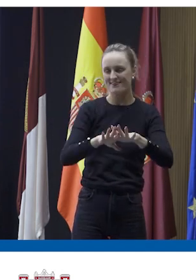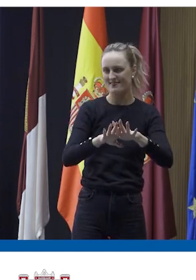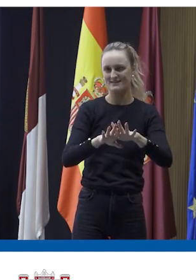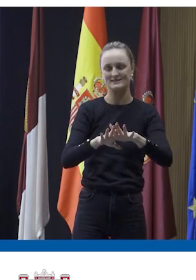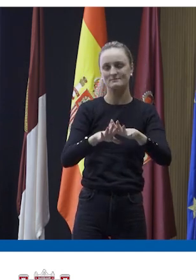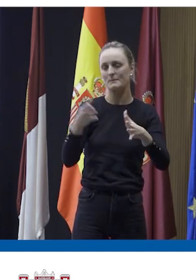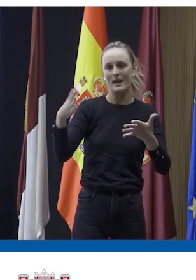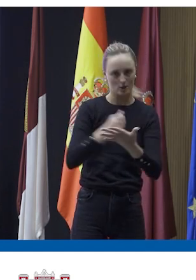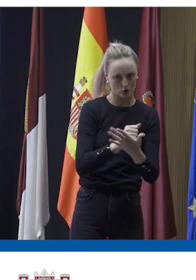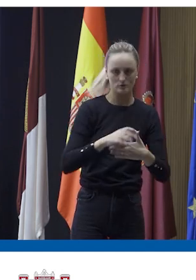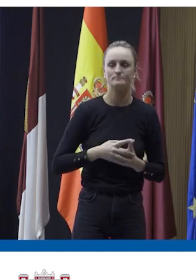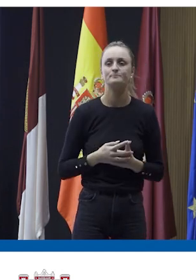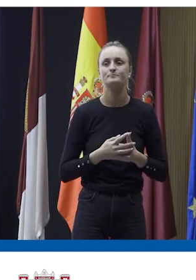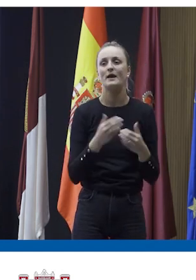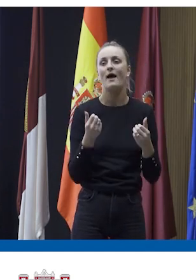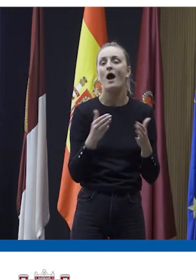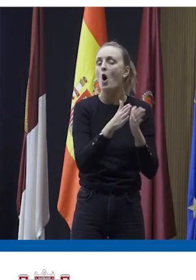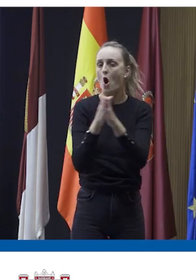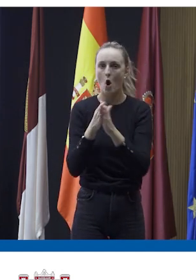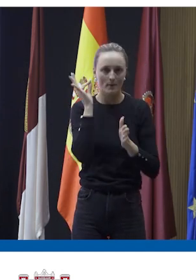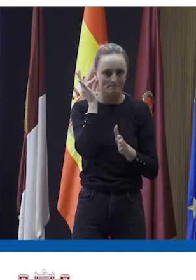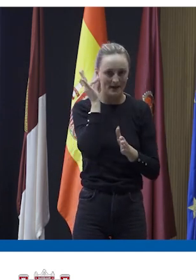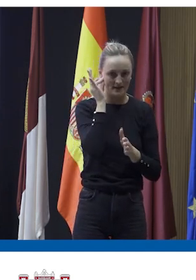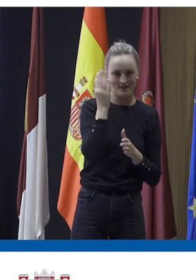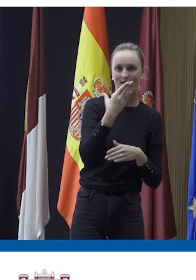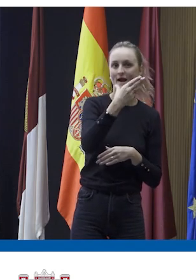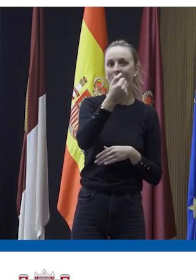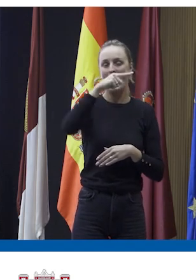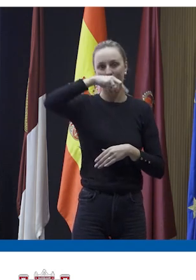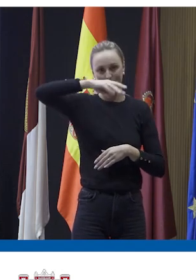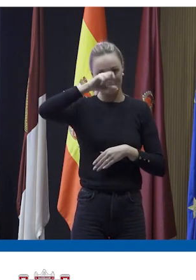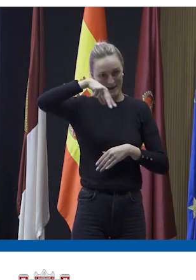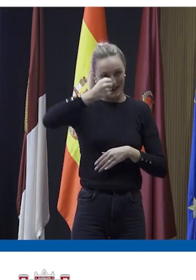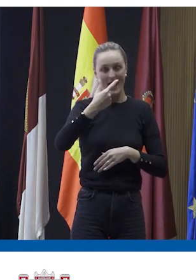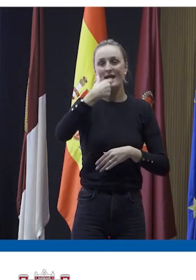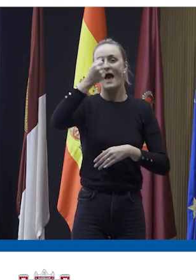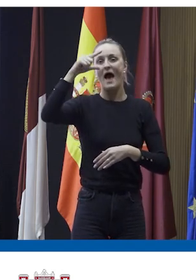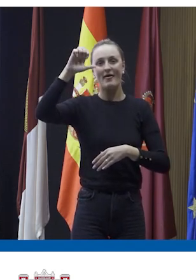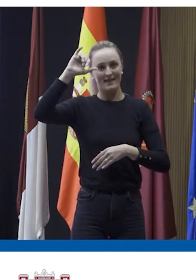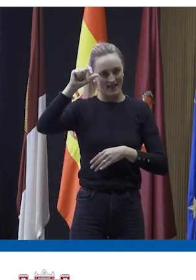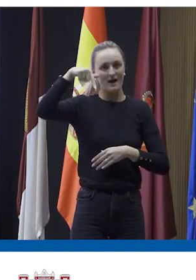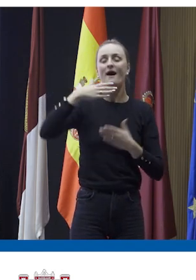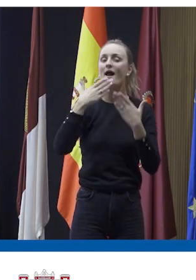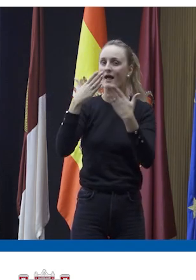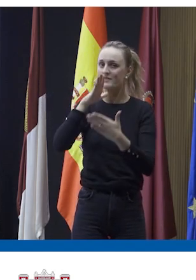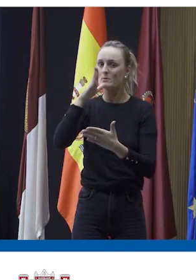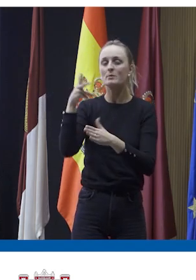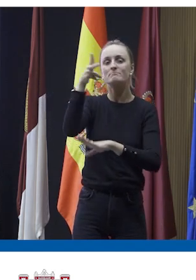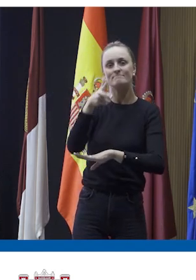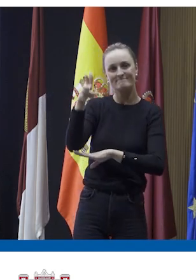mundo. A nuestras compañeras gráficas, Carmela y Adela, también un lunes más. Gracias por grabar